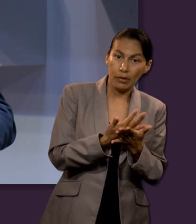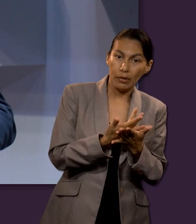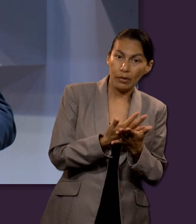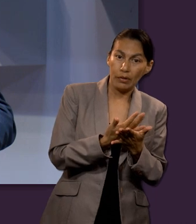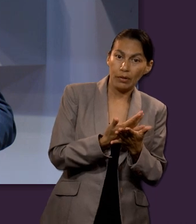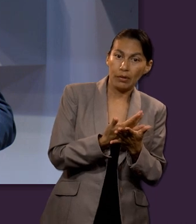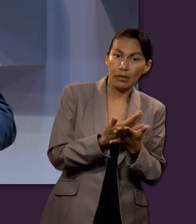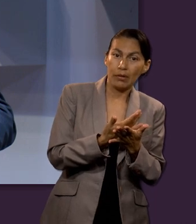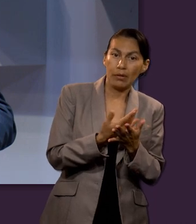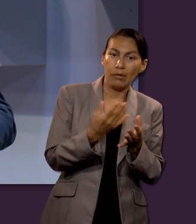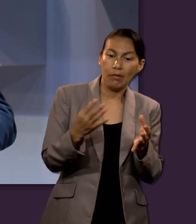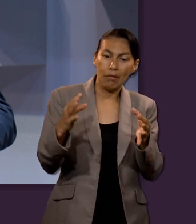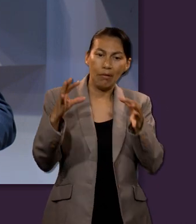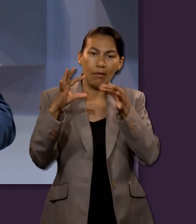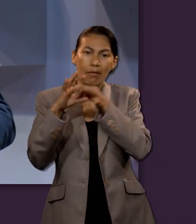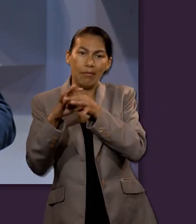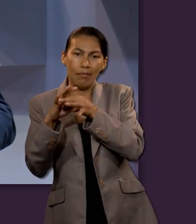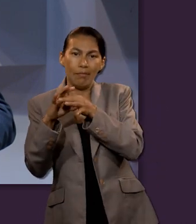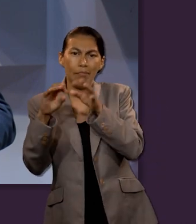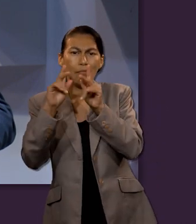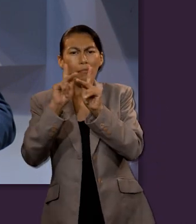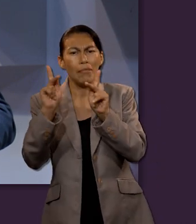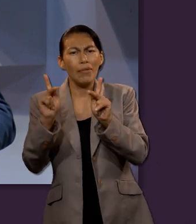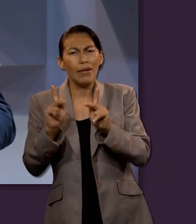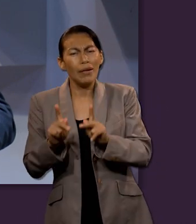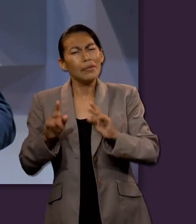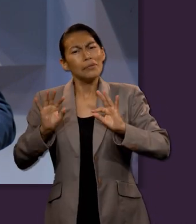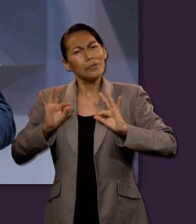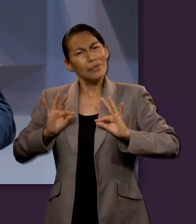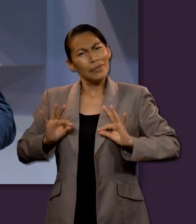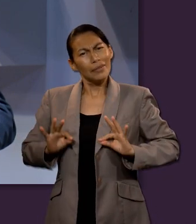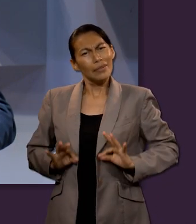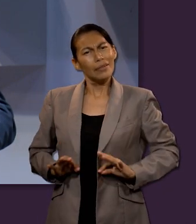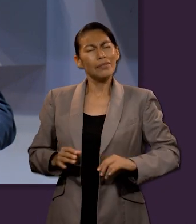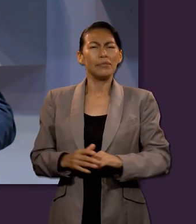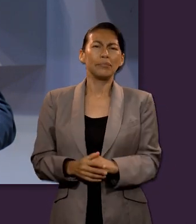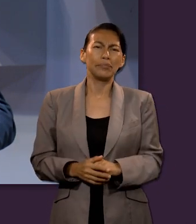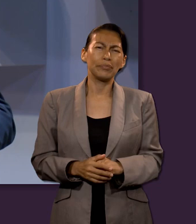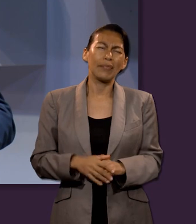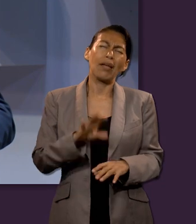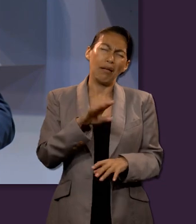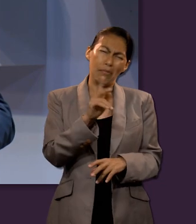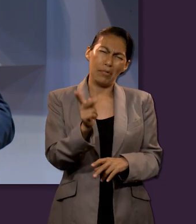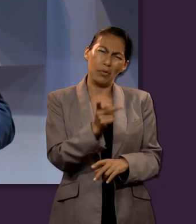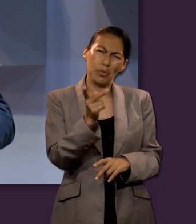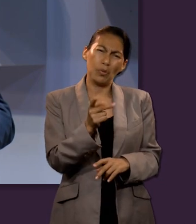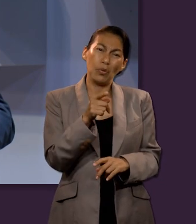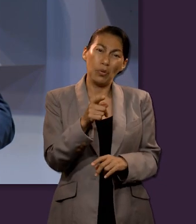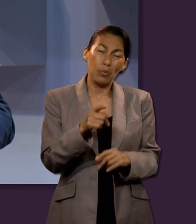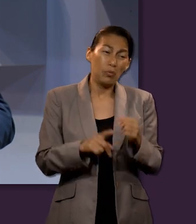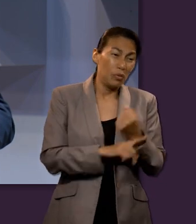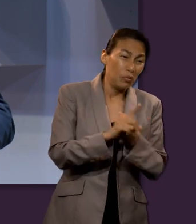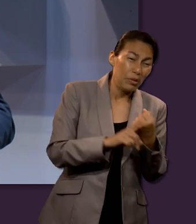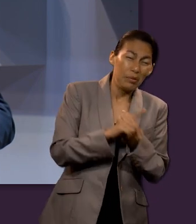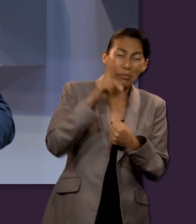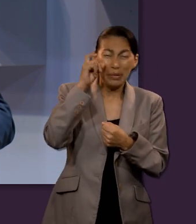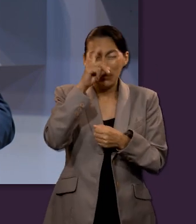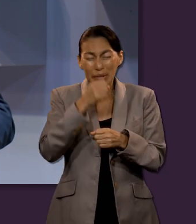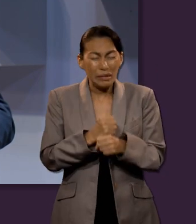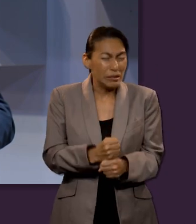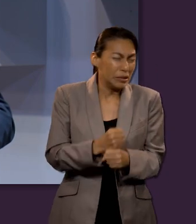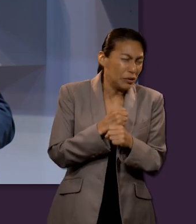lleva a tener paz y como estar en paz cuando estás pasando por una situación difícil